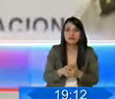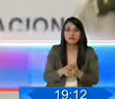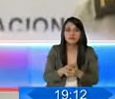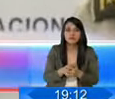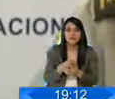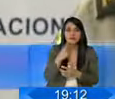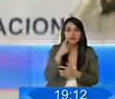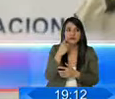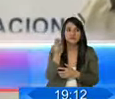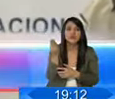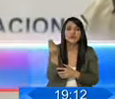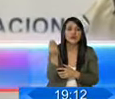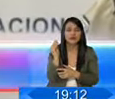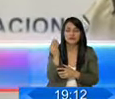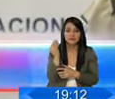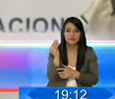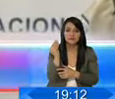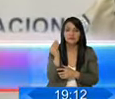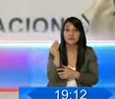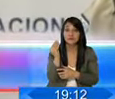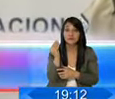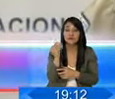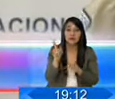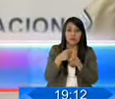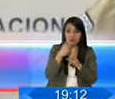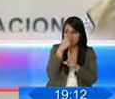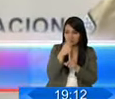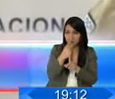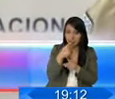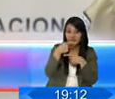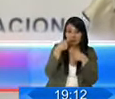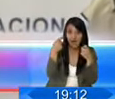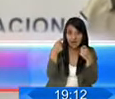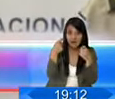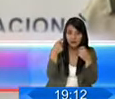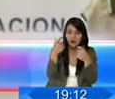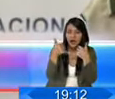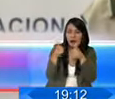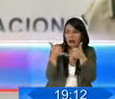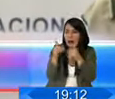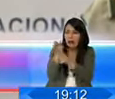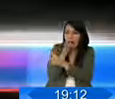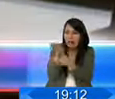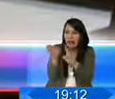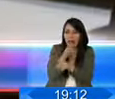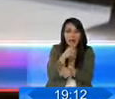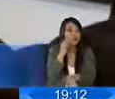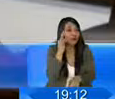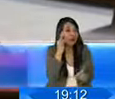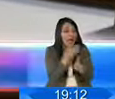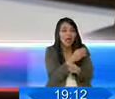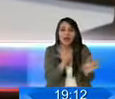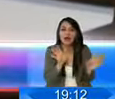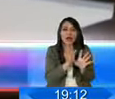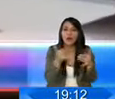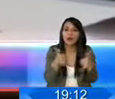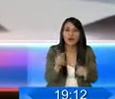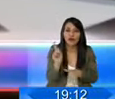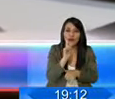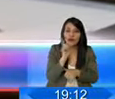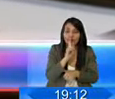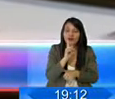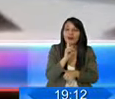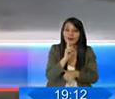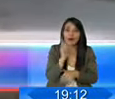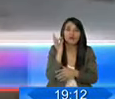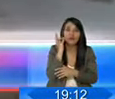en los colegios saben lo que es crear un perfil falso, lo hacen para jugar. Pero los criminales no están jugando. Audazmente habría logrado conseguir